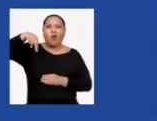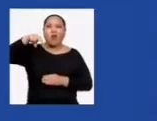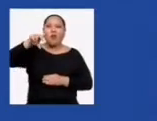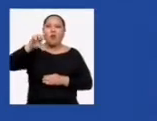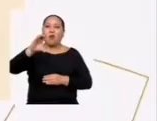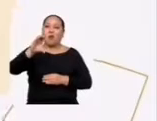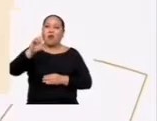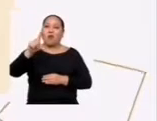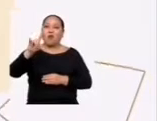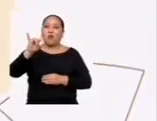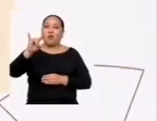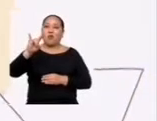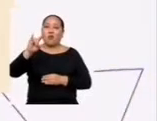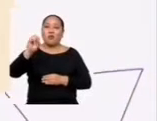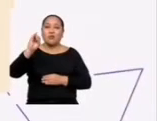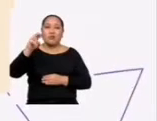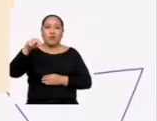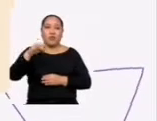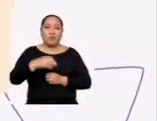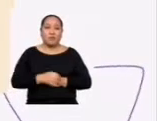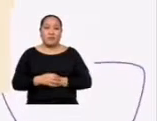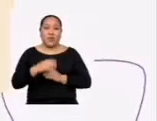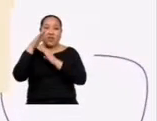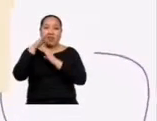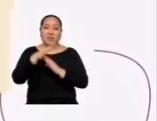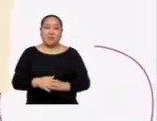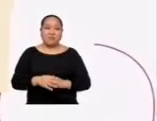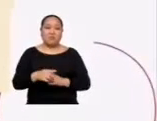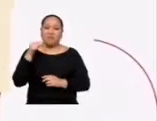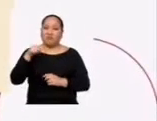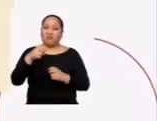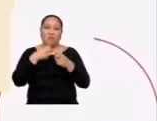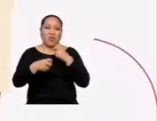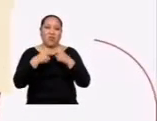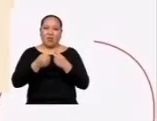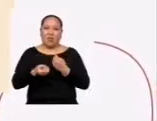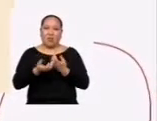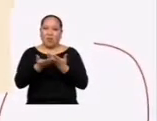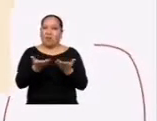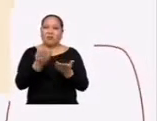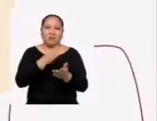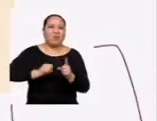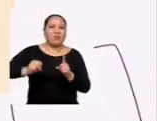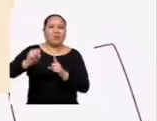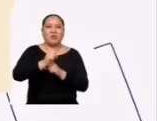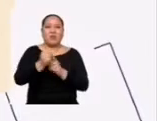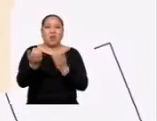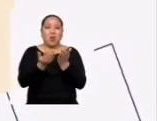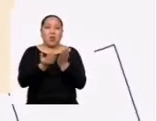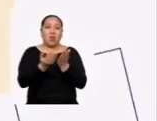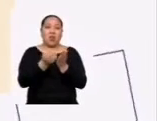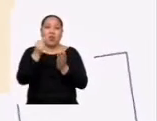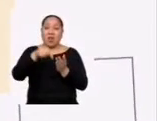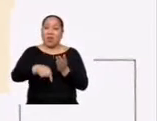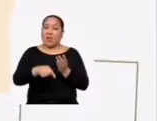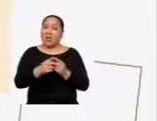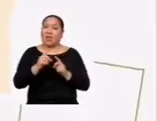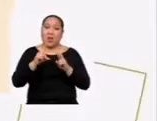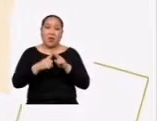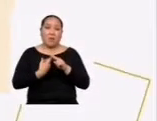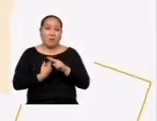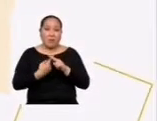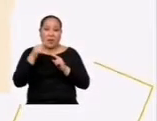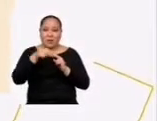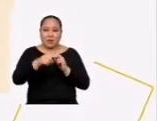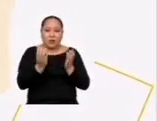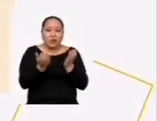así: la discriminación es un mal que aqueja a nuestra sociedad. La escuela es una reproducción a escala